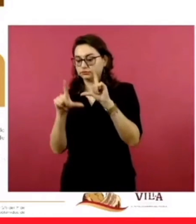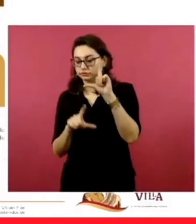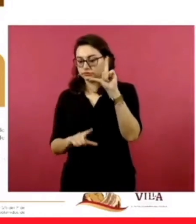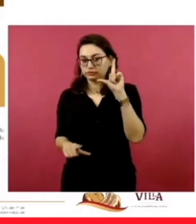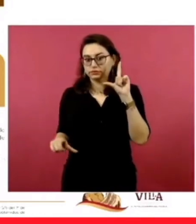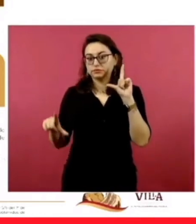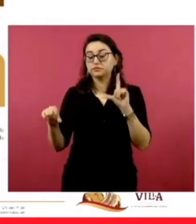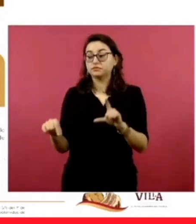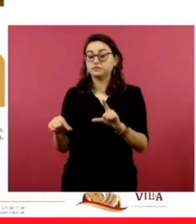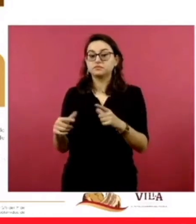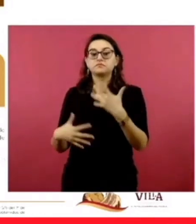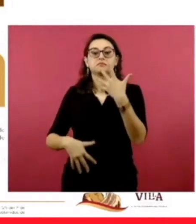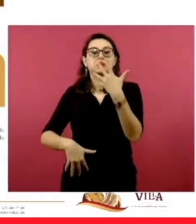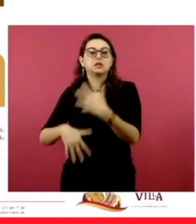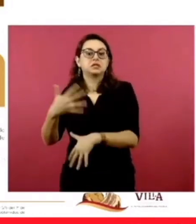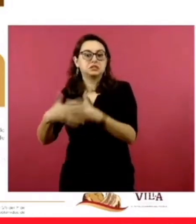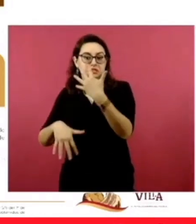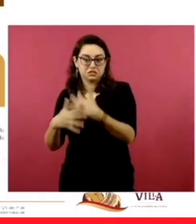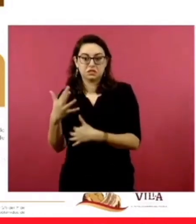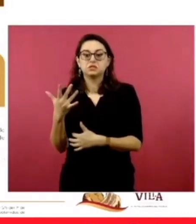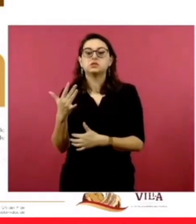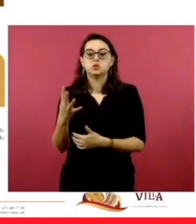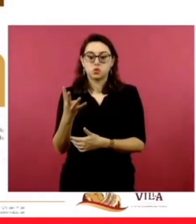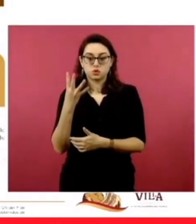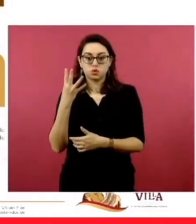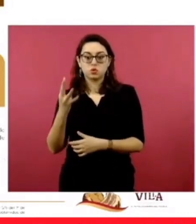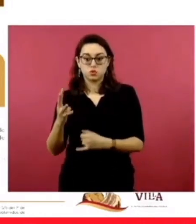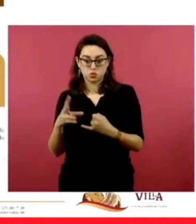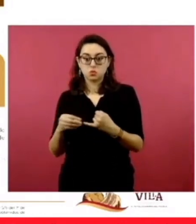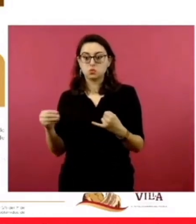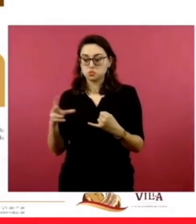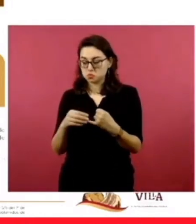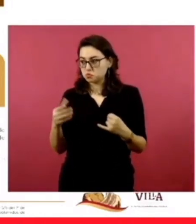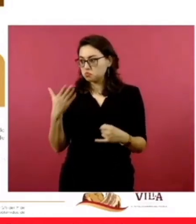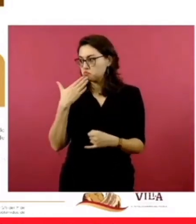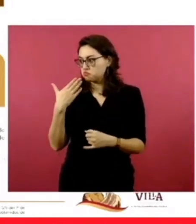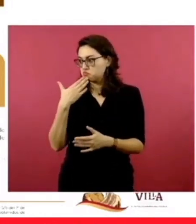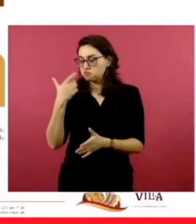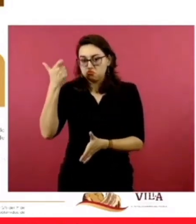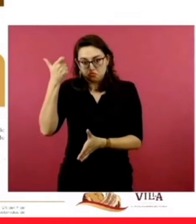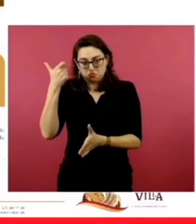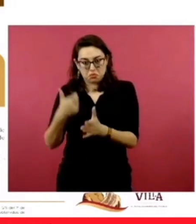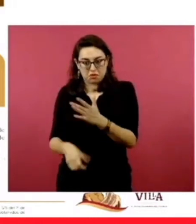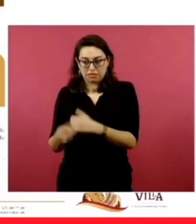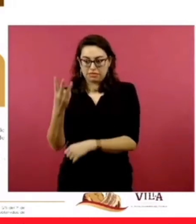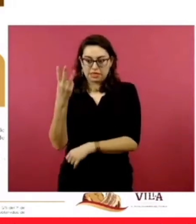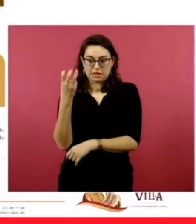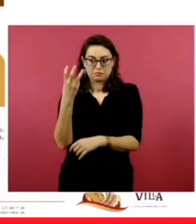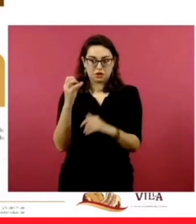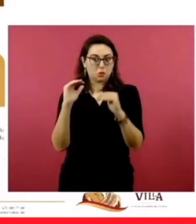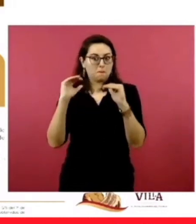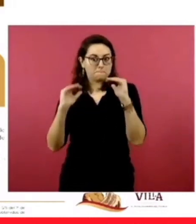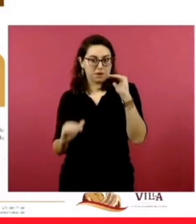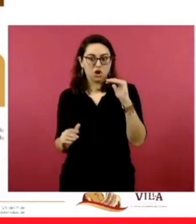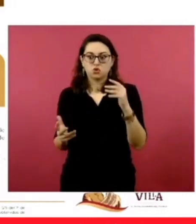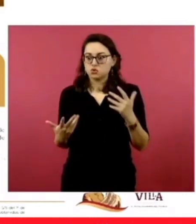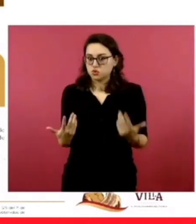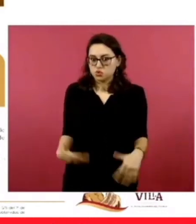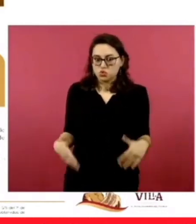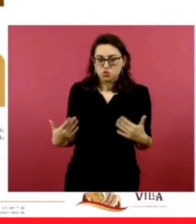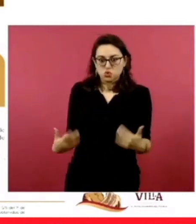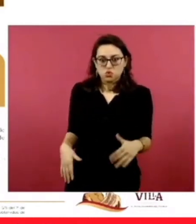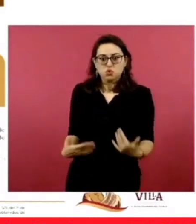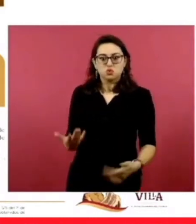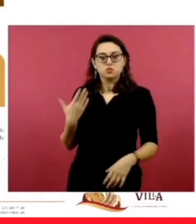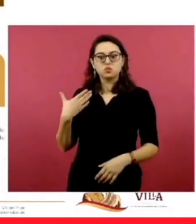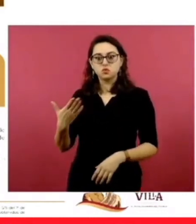el país fue de 15 pesos con 54 centavos, una diferencia de más de 3 pesos muy significativa entre